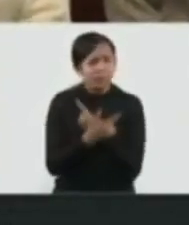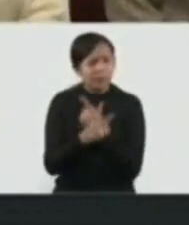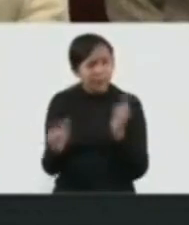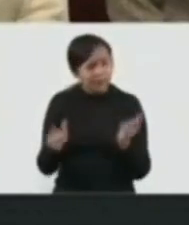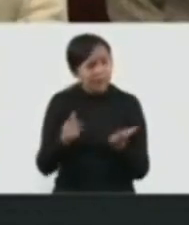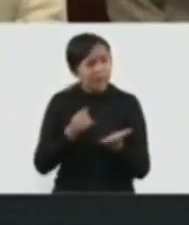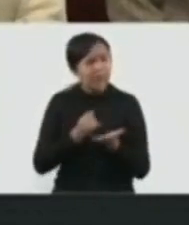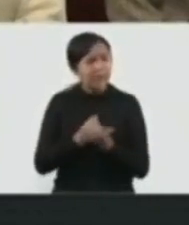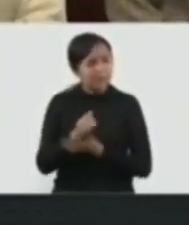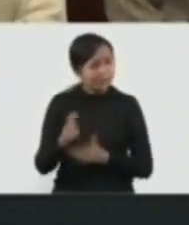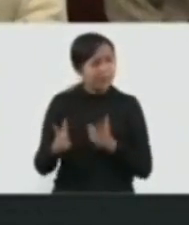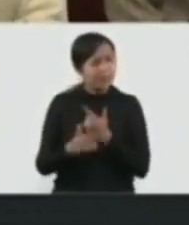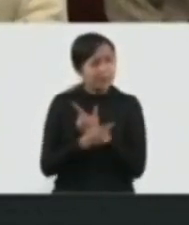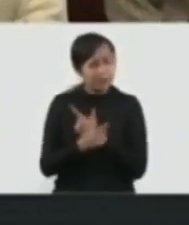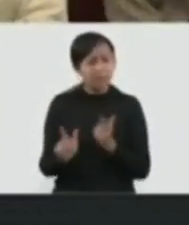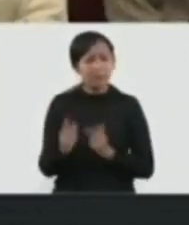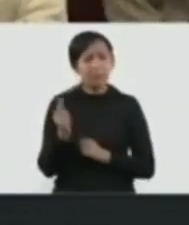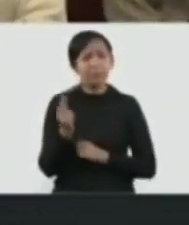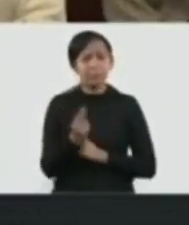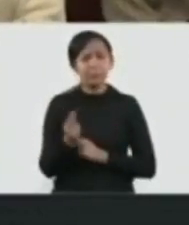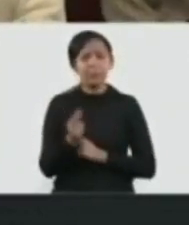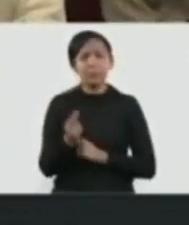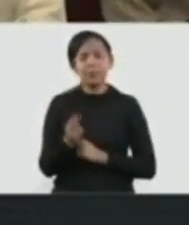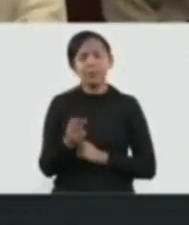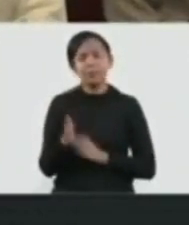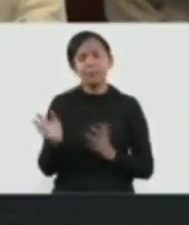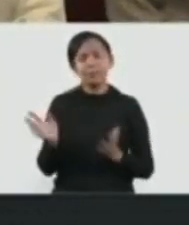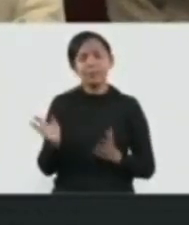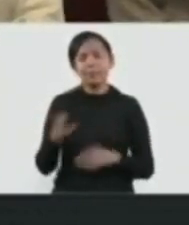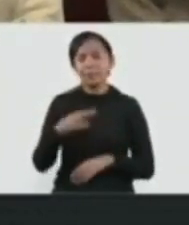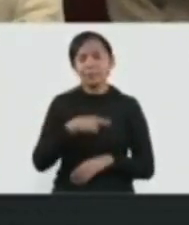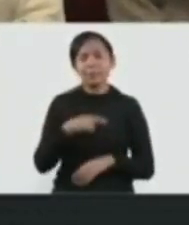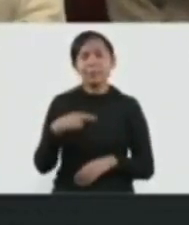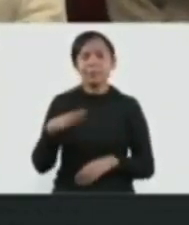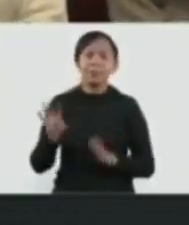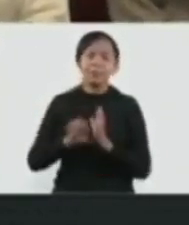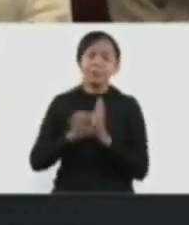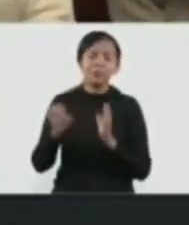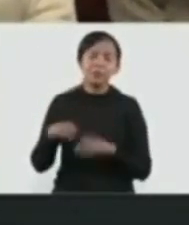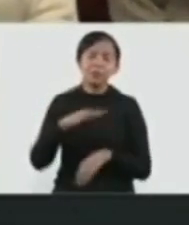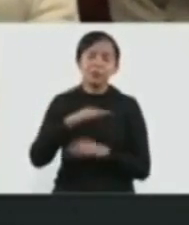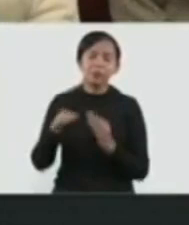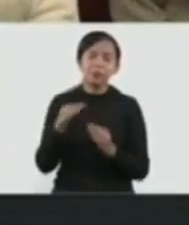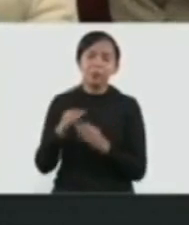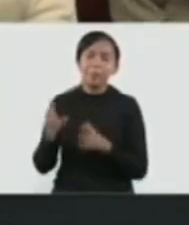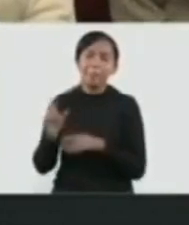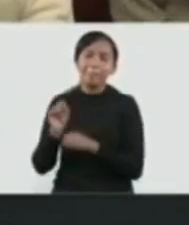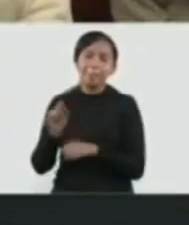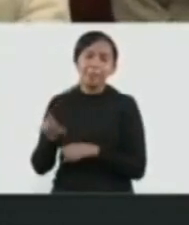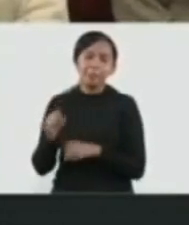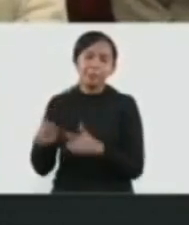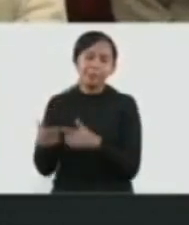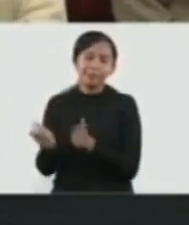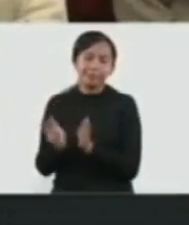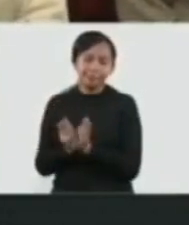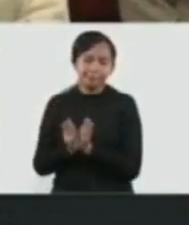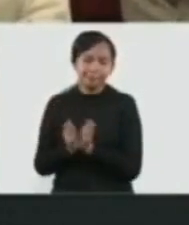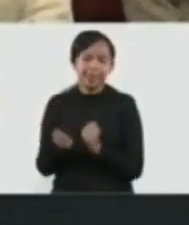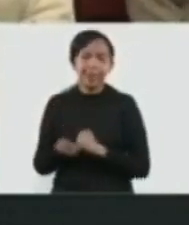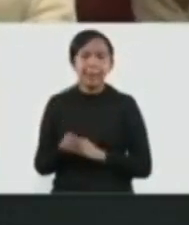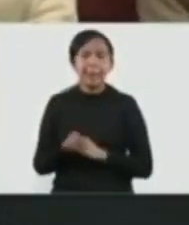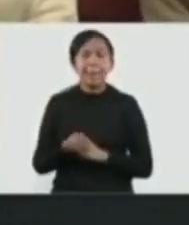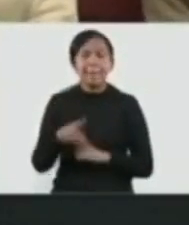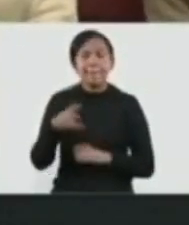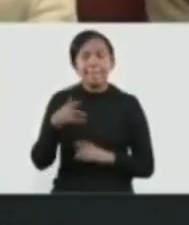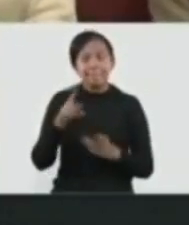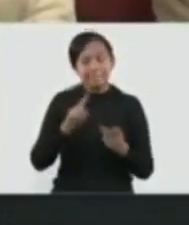decisión. En primer lugar, todos somos parte, en nuestro caso, del movimiento. Y segundo, pues yo